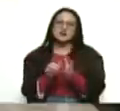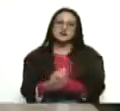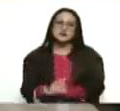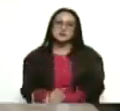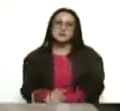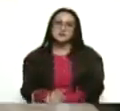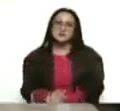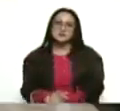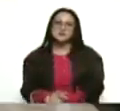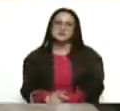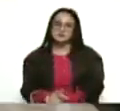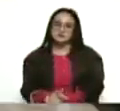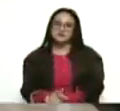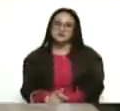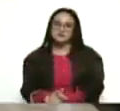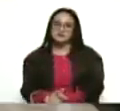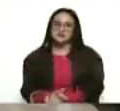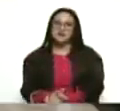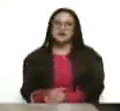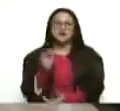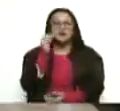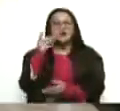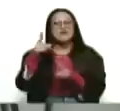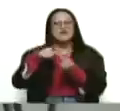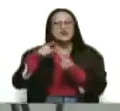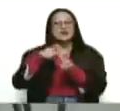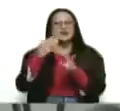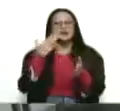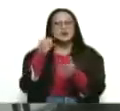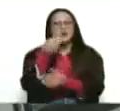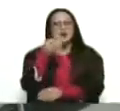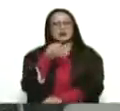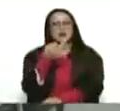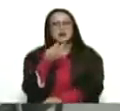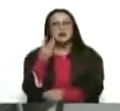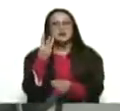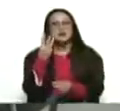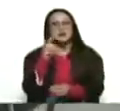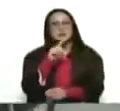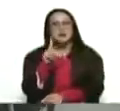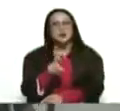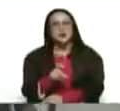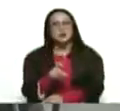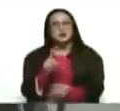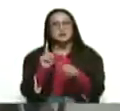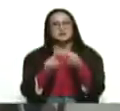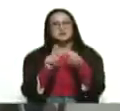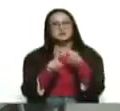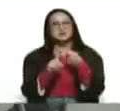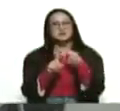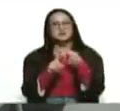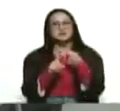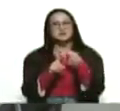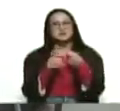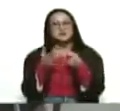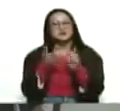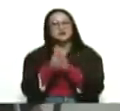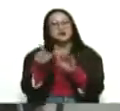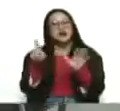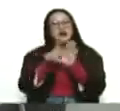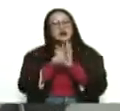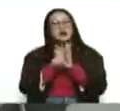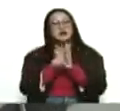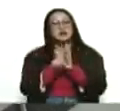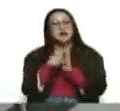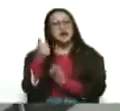Mariana Mata por BTV. Buenas tardes, diputado. ¿Cómo está? Tres preguntas. En primer lugar, relacionada con la ley.